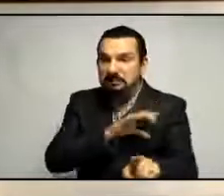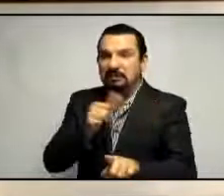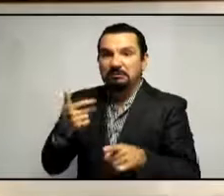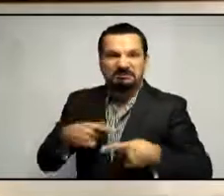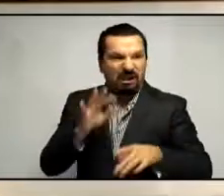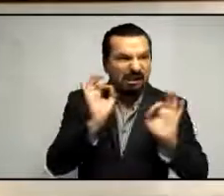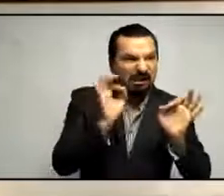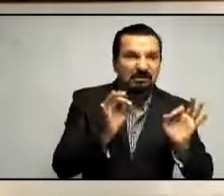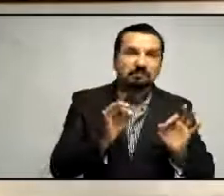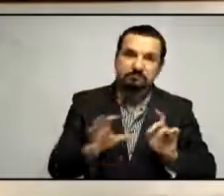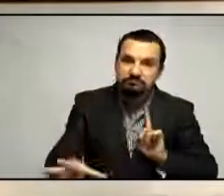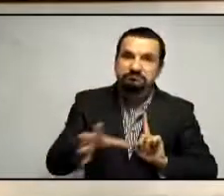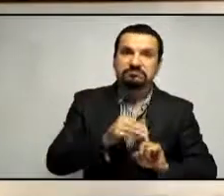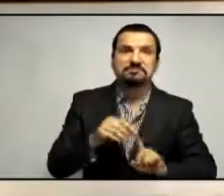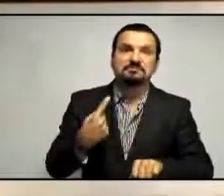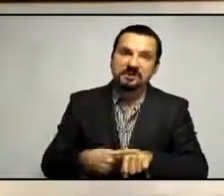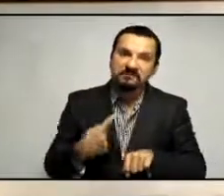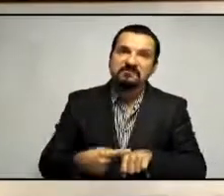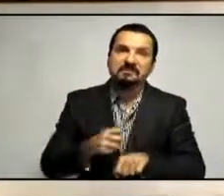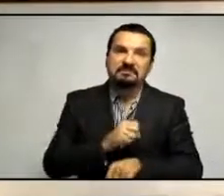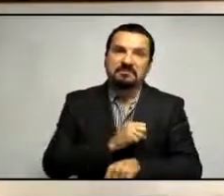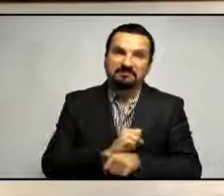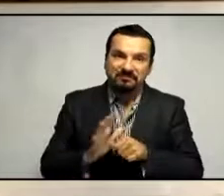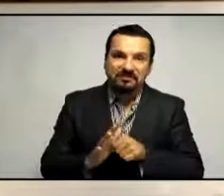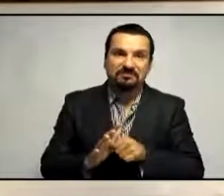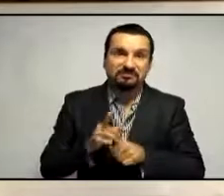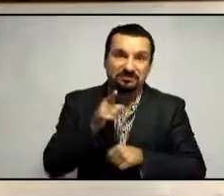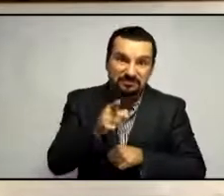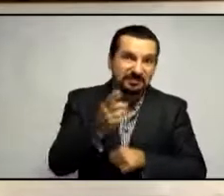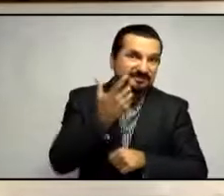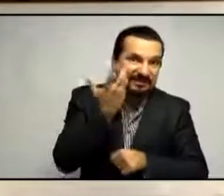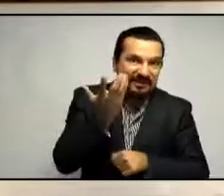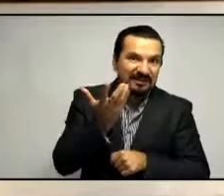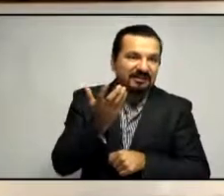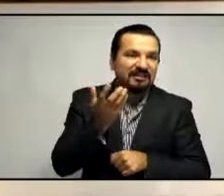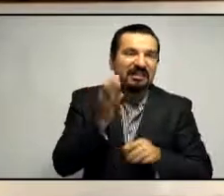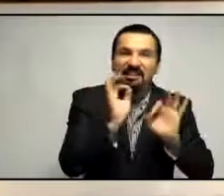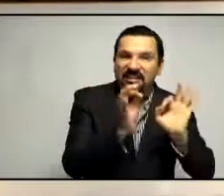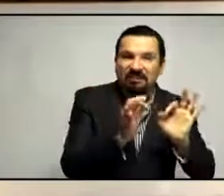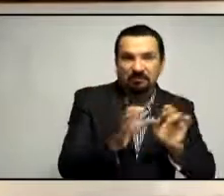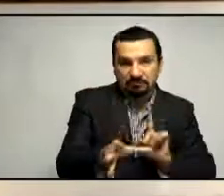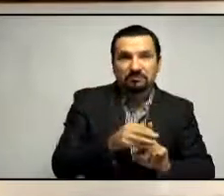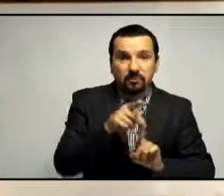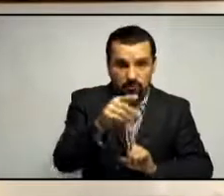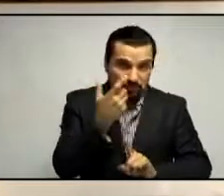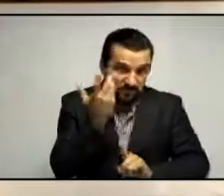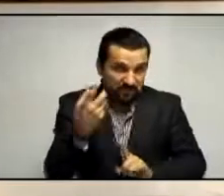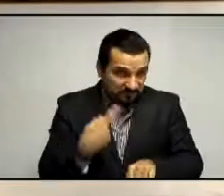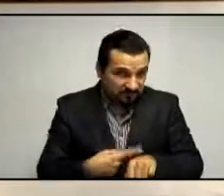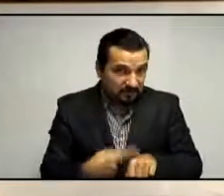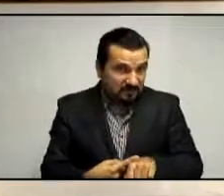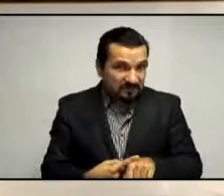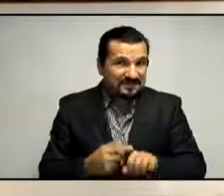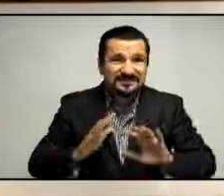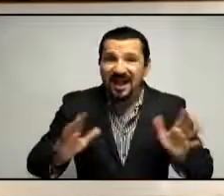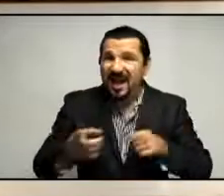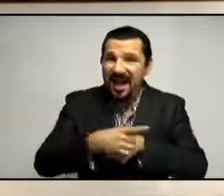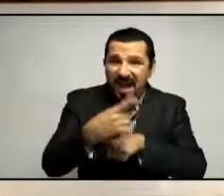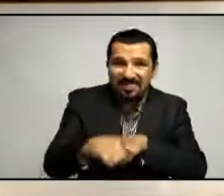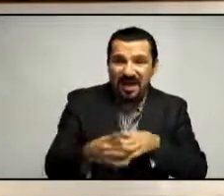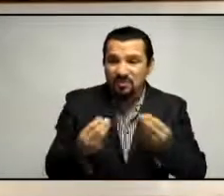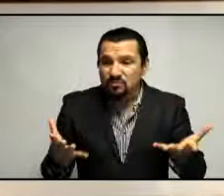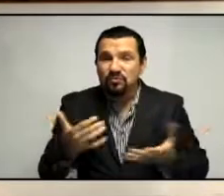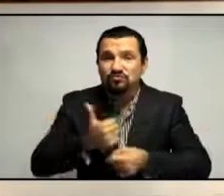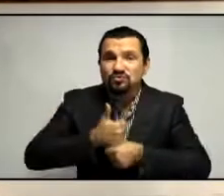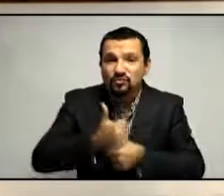van a agarrar el virus por andarse prestando a cosas. Ya es mucho el daño y el dolor que